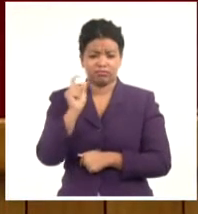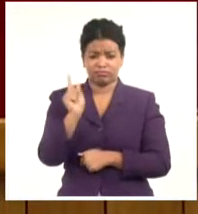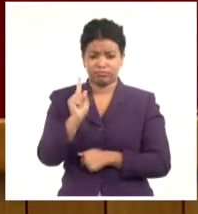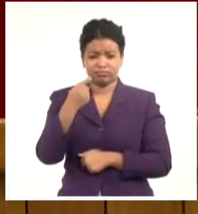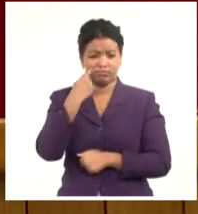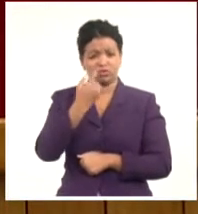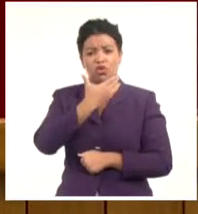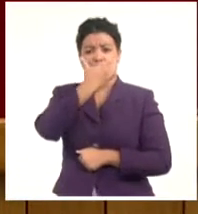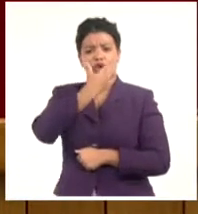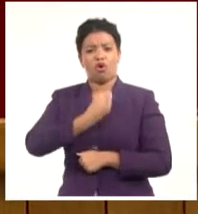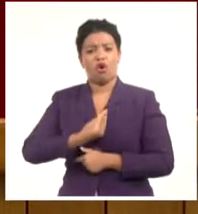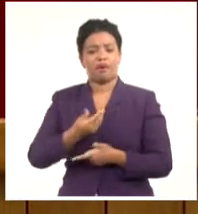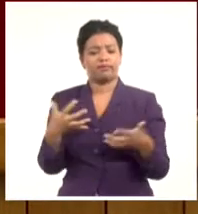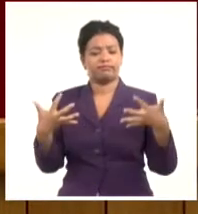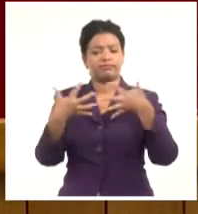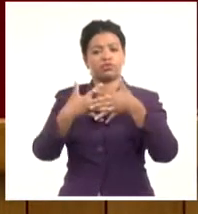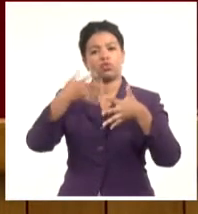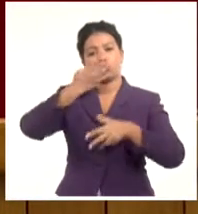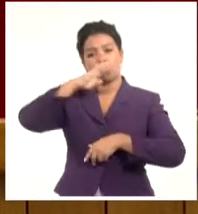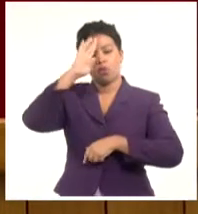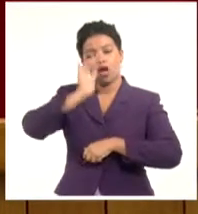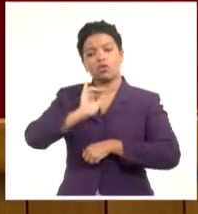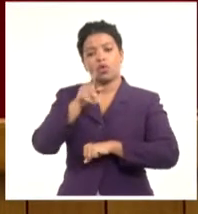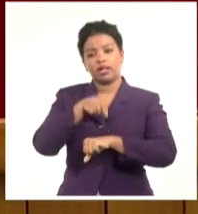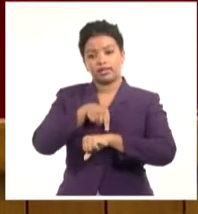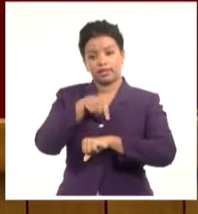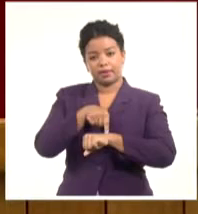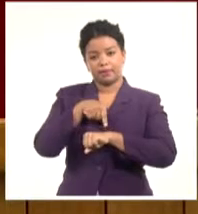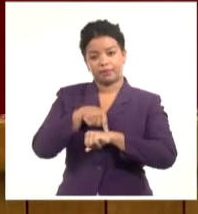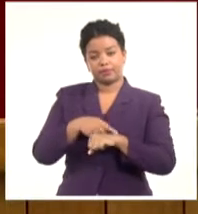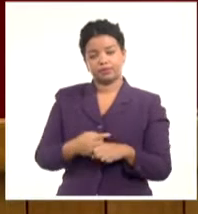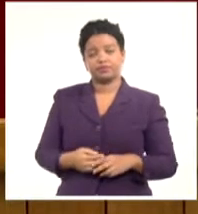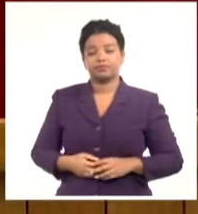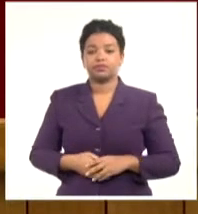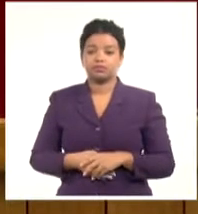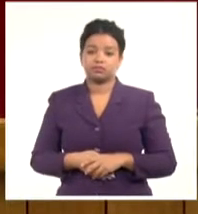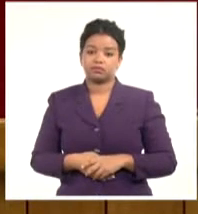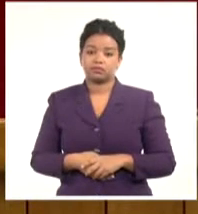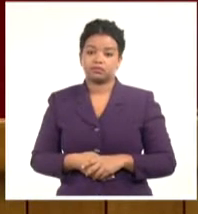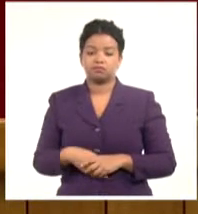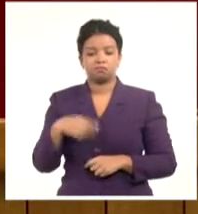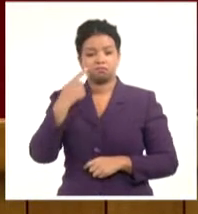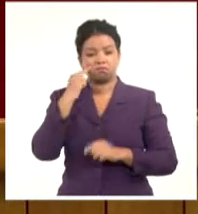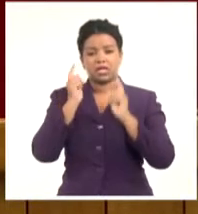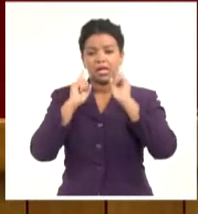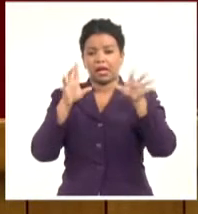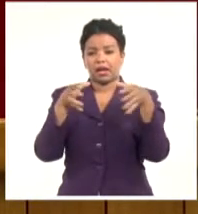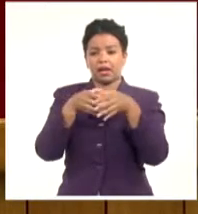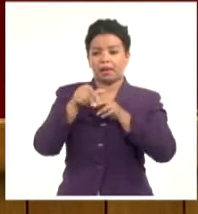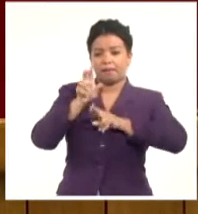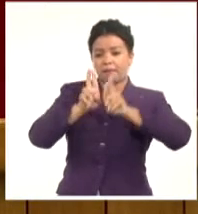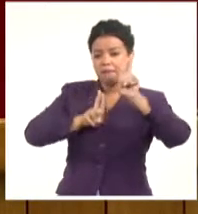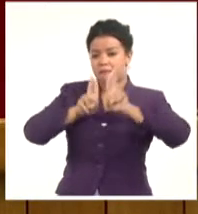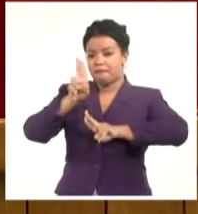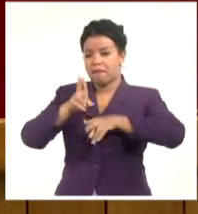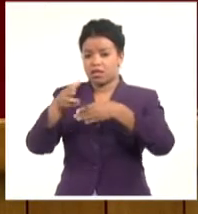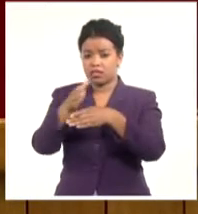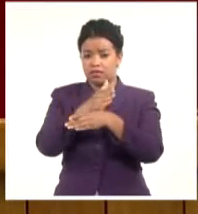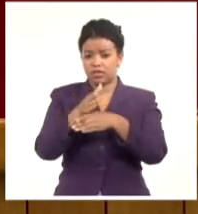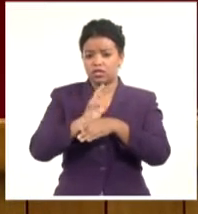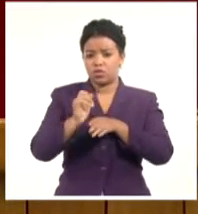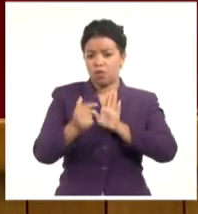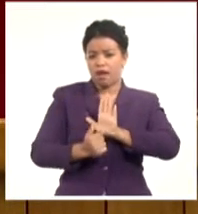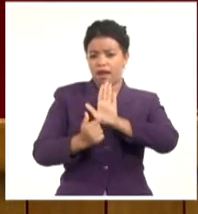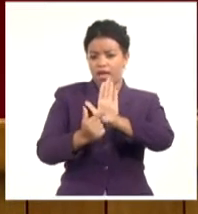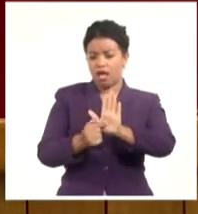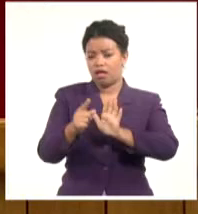su país y con su tiempo. Al repasar las discusiones de este Congreso y muchas de las publicaciones que ustedes han